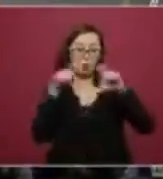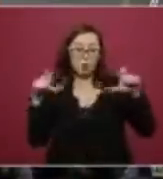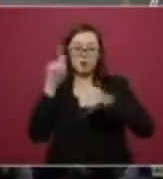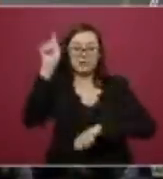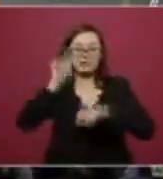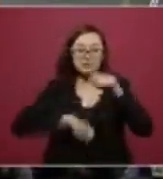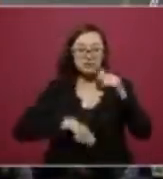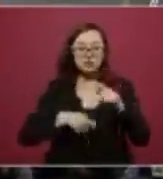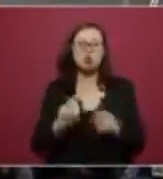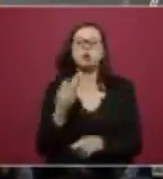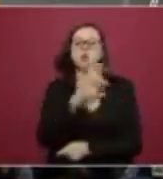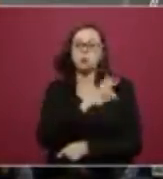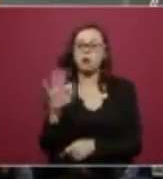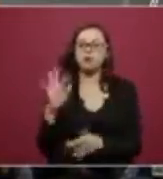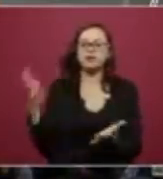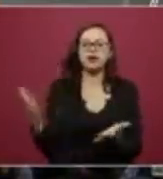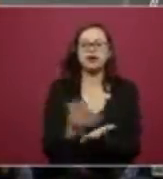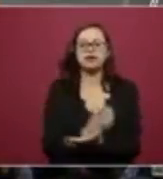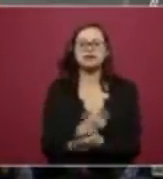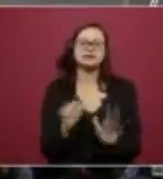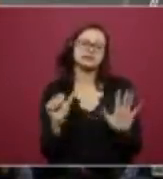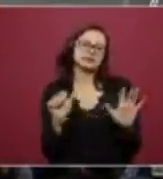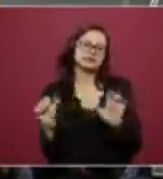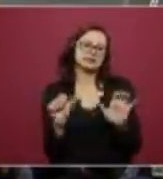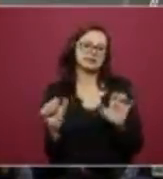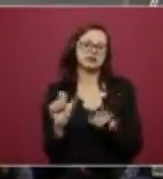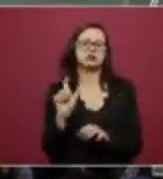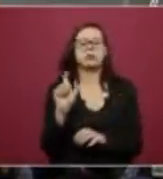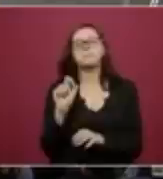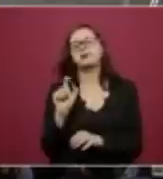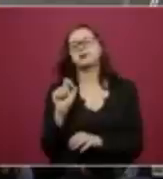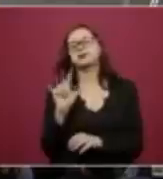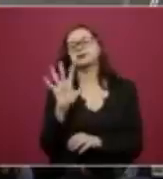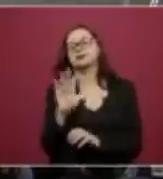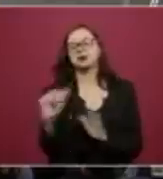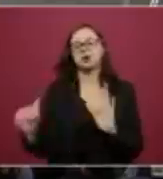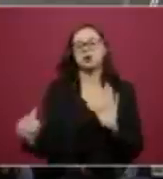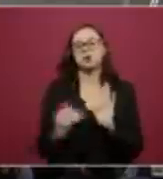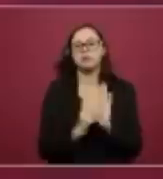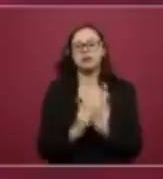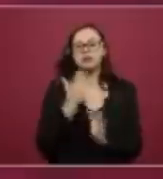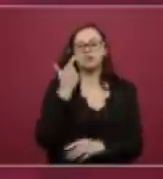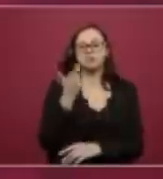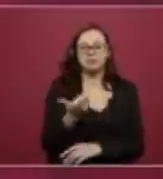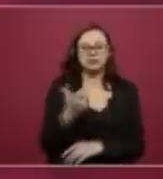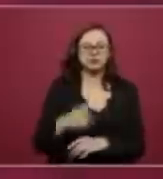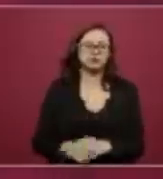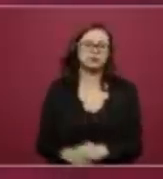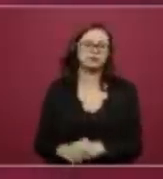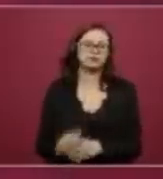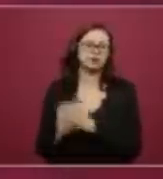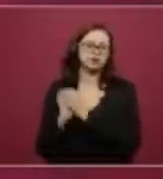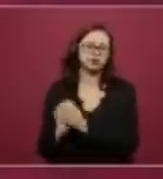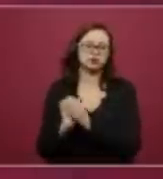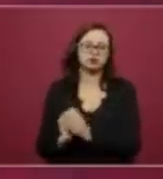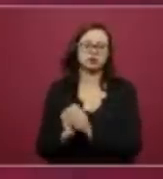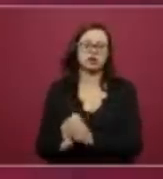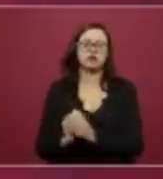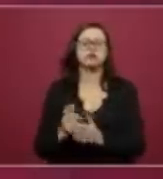gente puede ganar hasta 625,000 pesos. El sorteo entregará